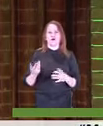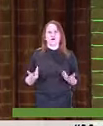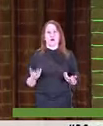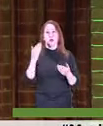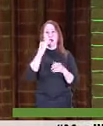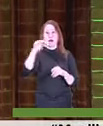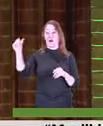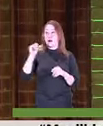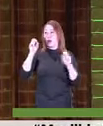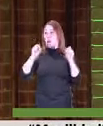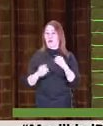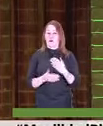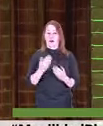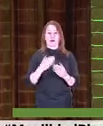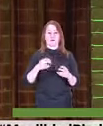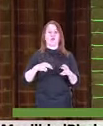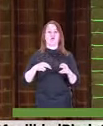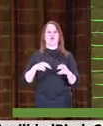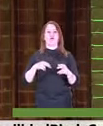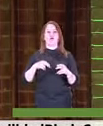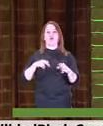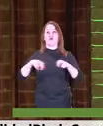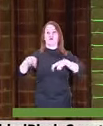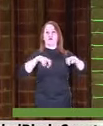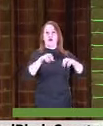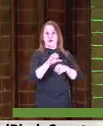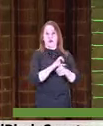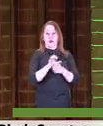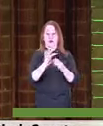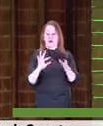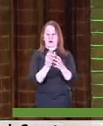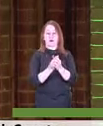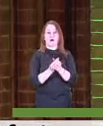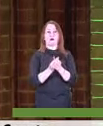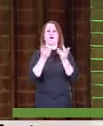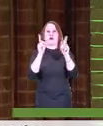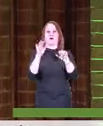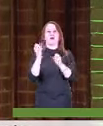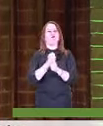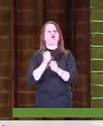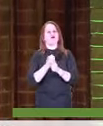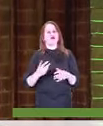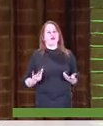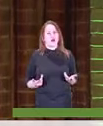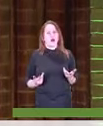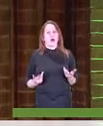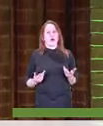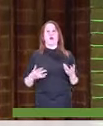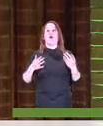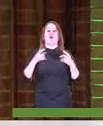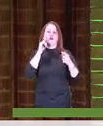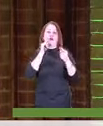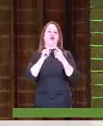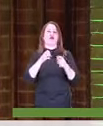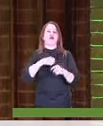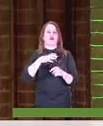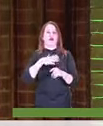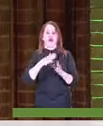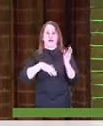se puedan mover más fácil en la ciudad, una ciudad más inclusiva, sino también estamos trabajando para que haya más oportunidades